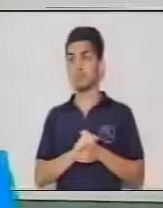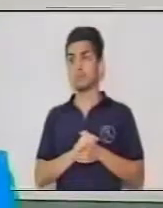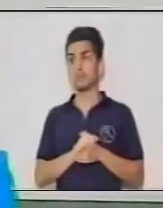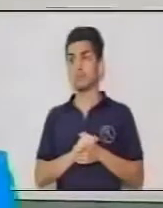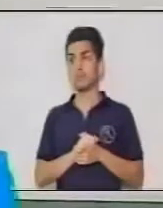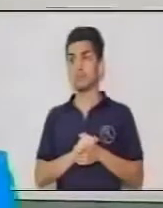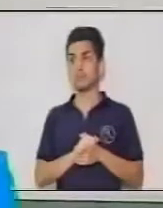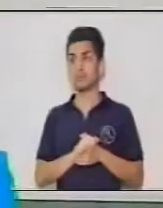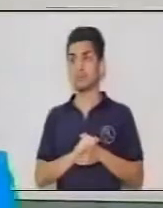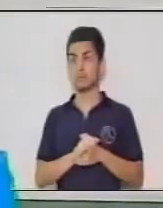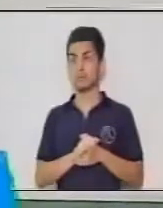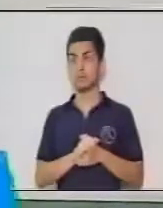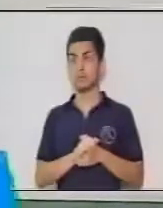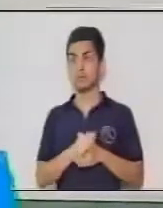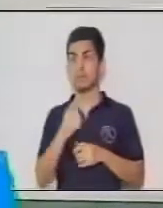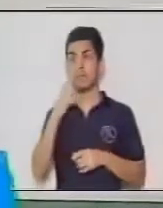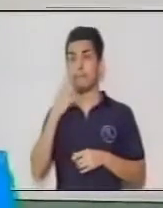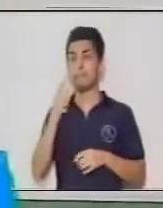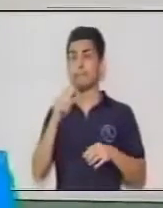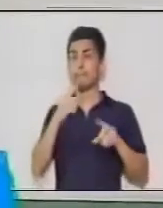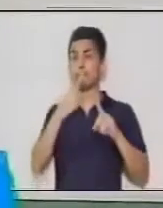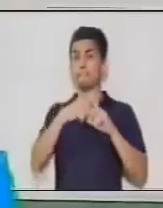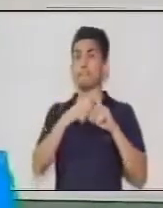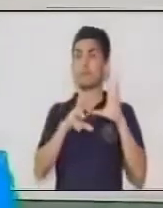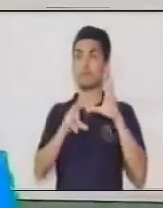Más 12 y menos 10 nos va a quedar 2.